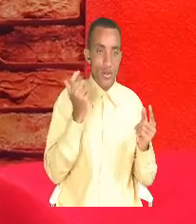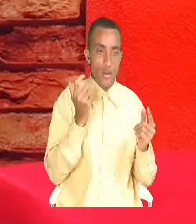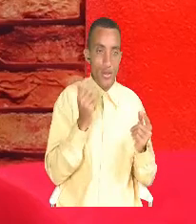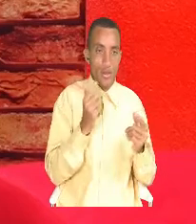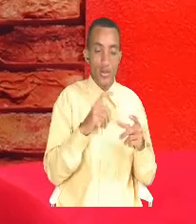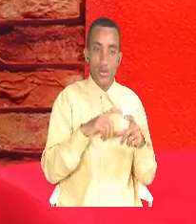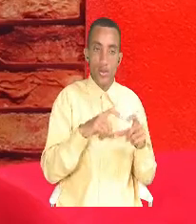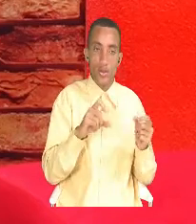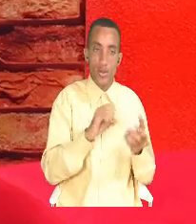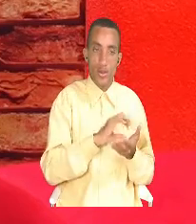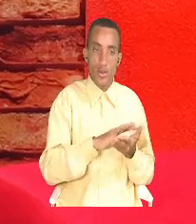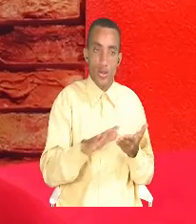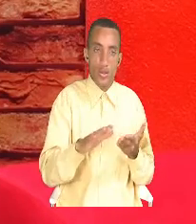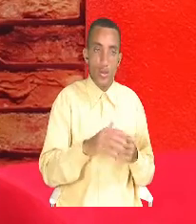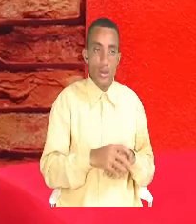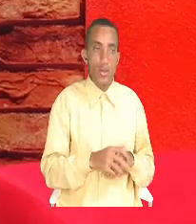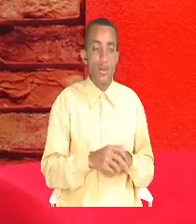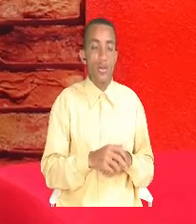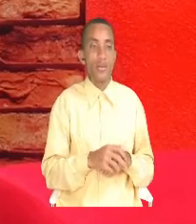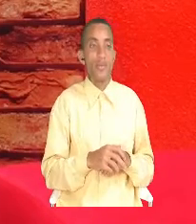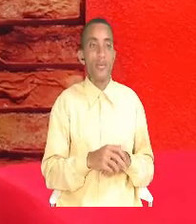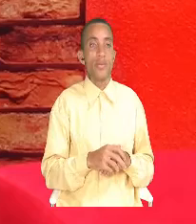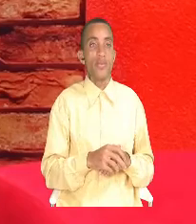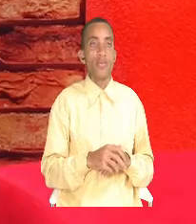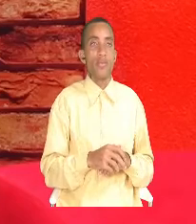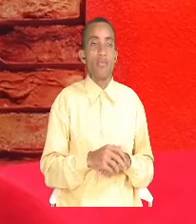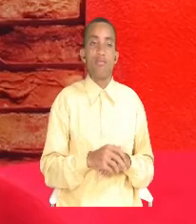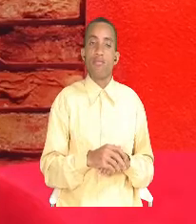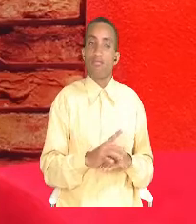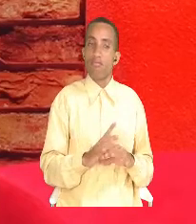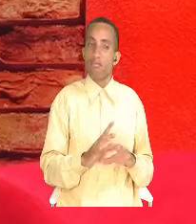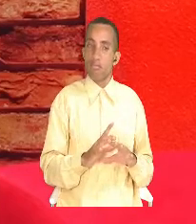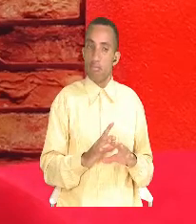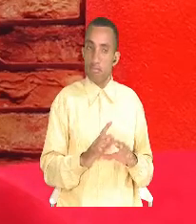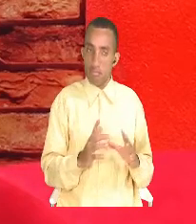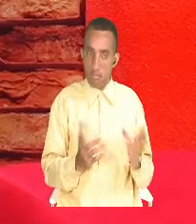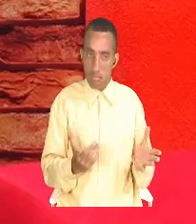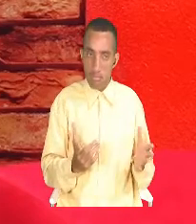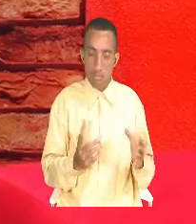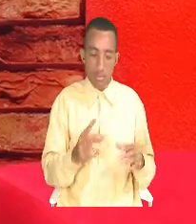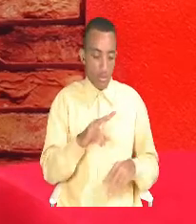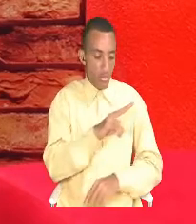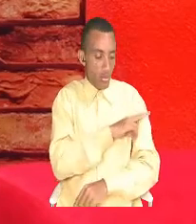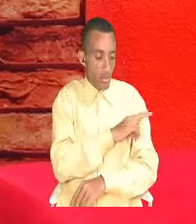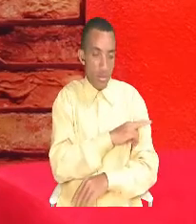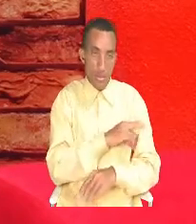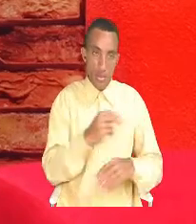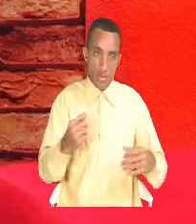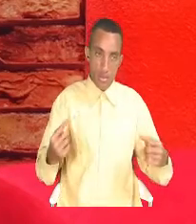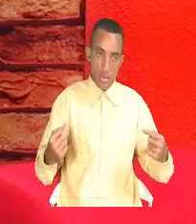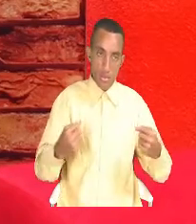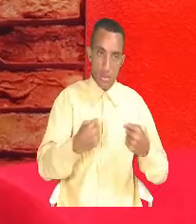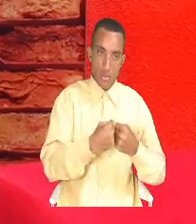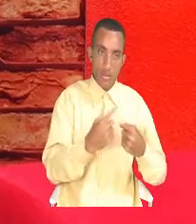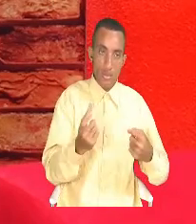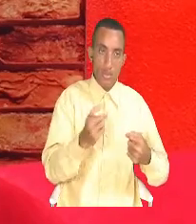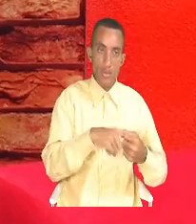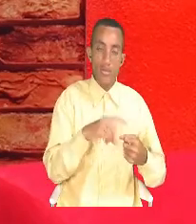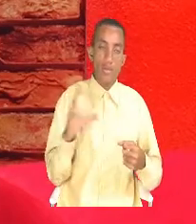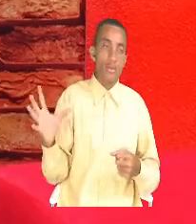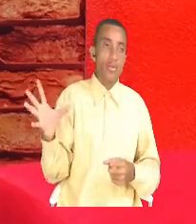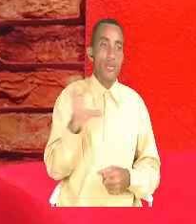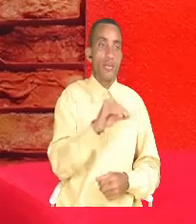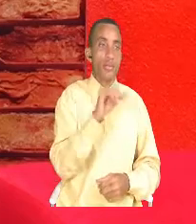terapias. Aparte de todo, el Hotel Millennium siempre ha tratado y está vinculándose este año con todo lo que tiene que ver con la ciudadanía